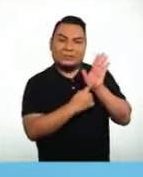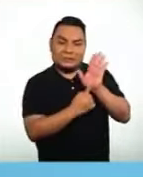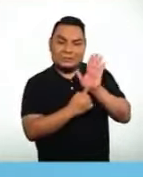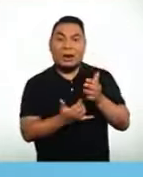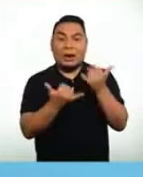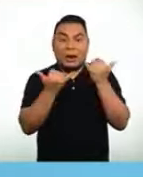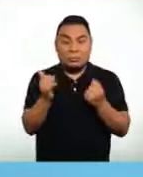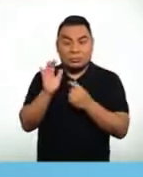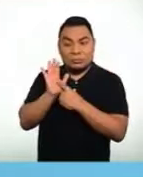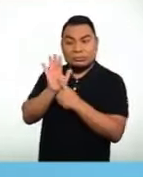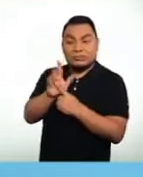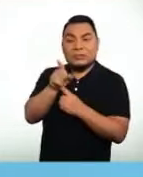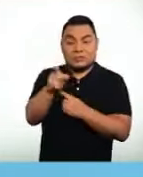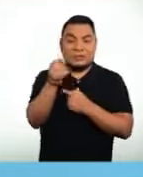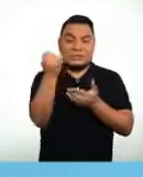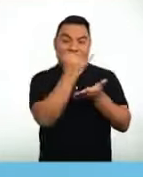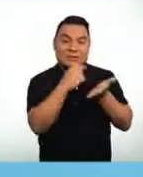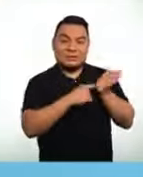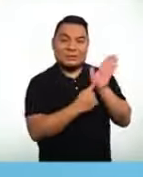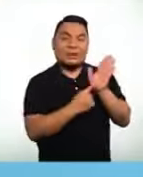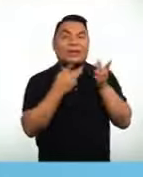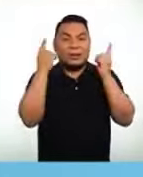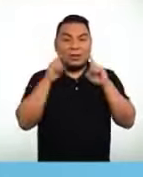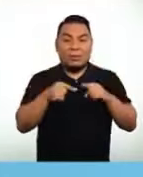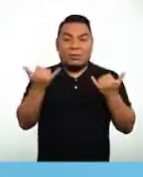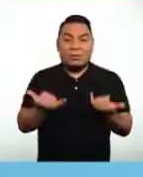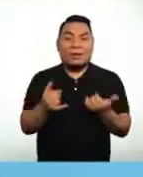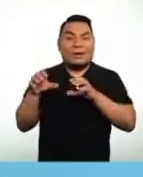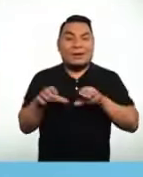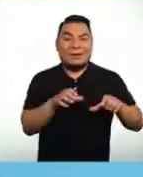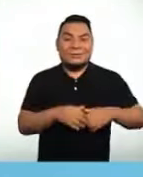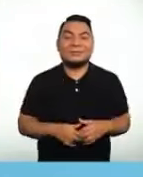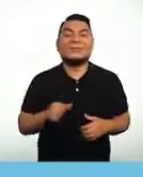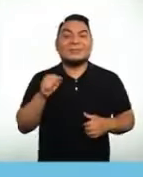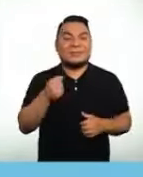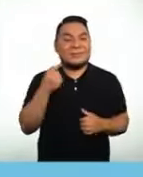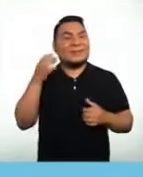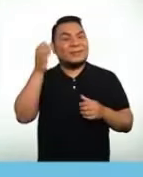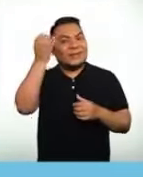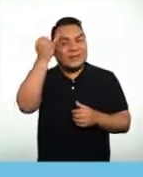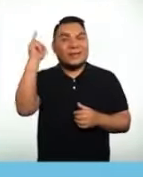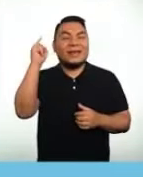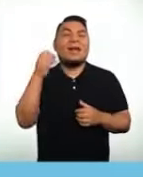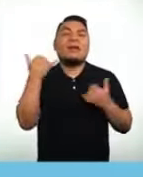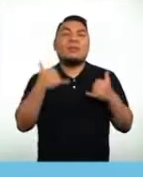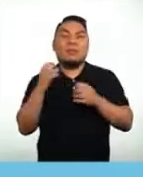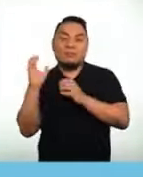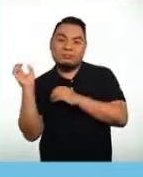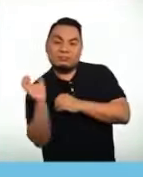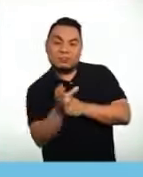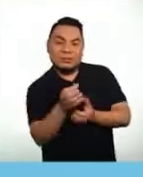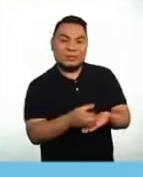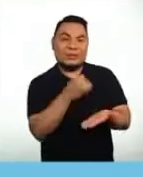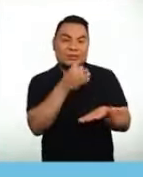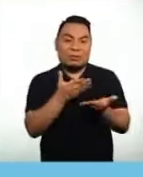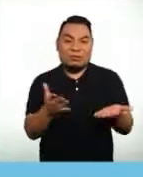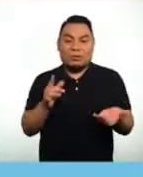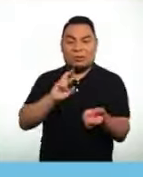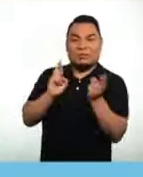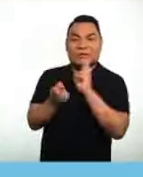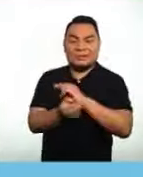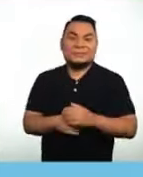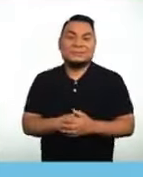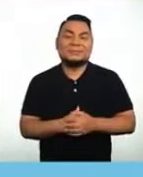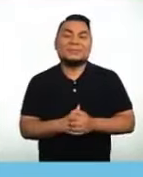A continuación, voy a presentarles los pictogramas de acuerdo a la actividad Creo el juego Tumba Botellas con